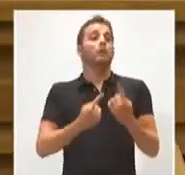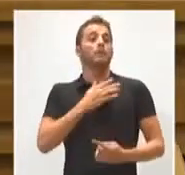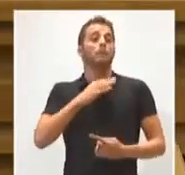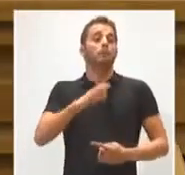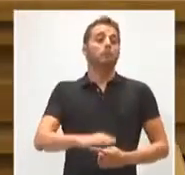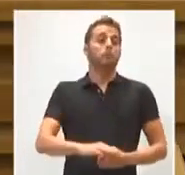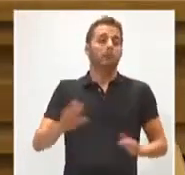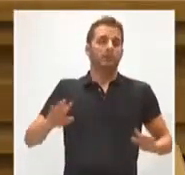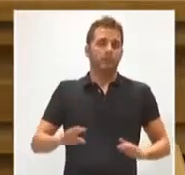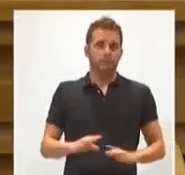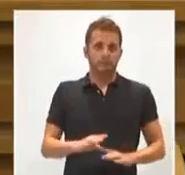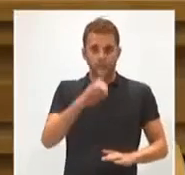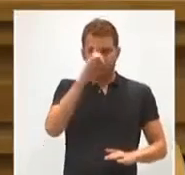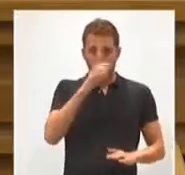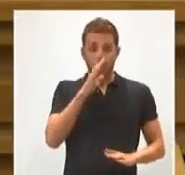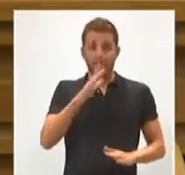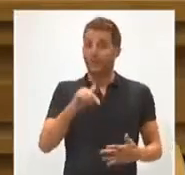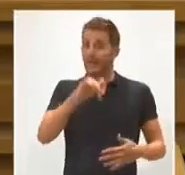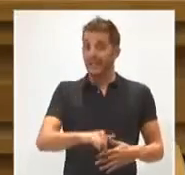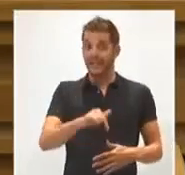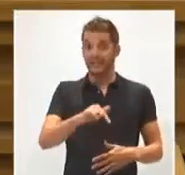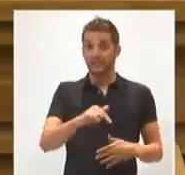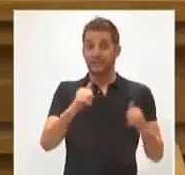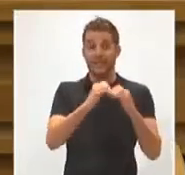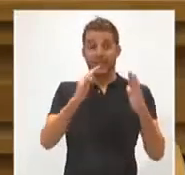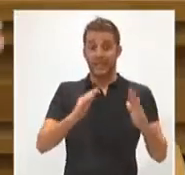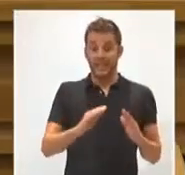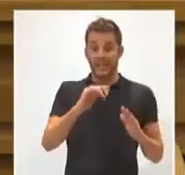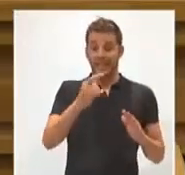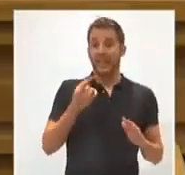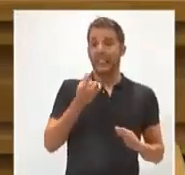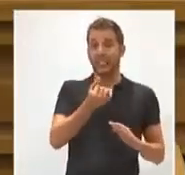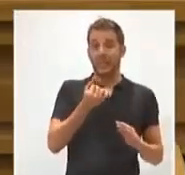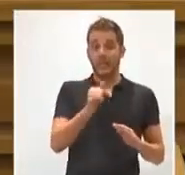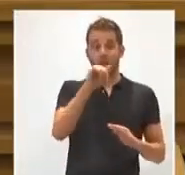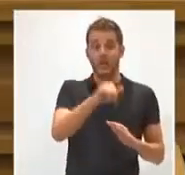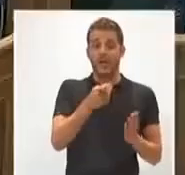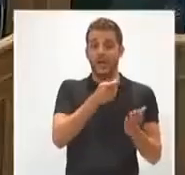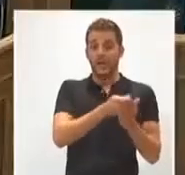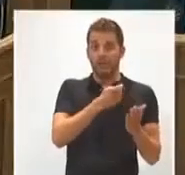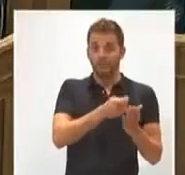al menos tiene su domicilio fiscal aquí otros lo tienen en suiza o en panamá de manera que hasta estos hay que ayudarnos